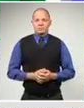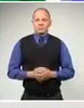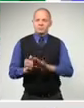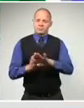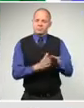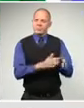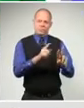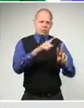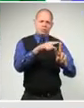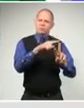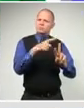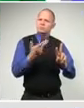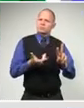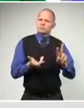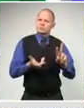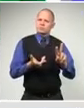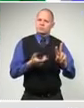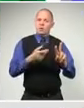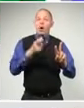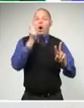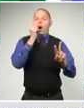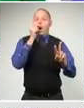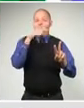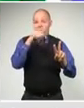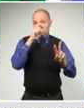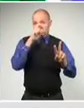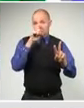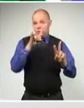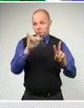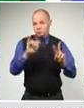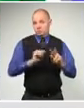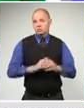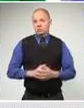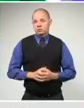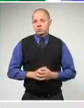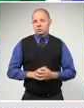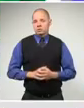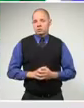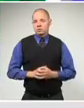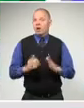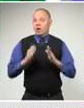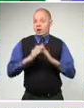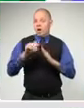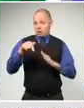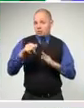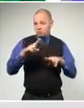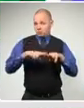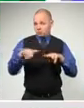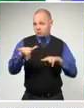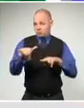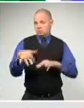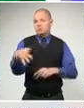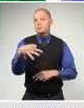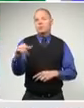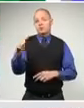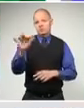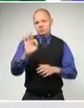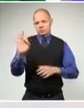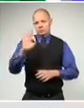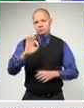Fallece un paciente de 96 años de edad del municipio 10 de octubre, aquí en la provincia de La